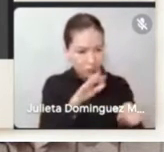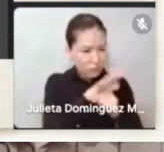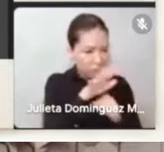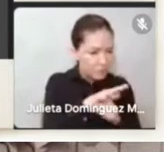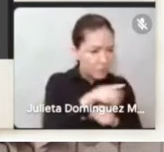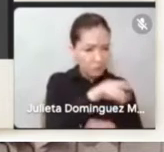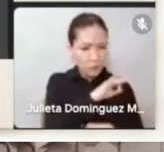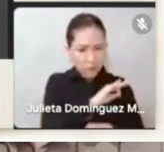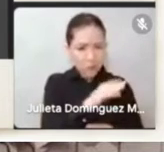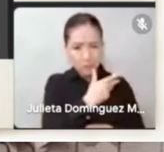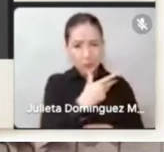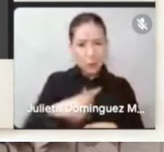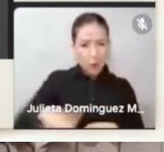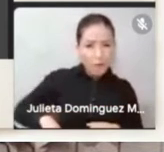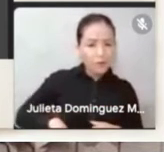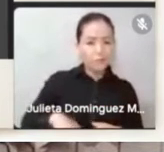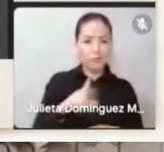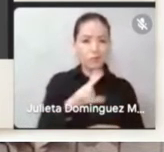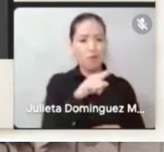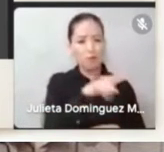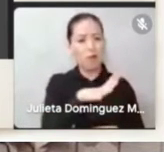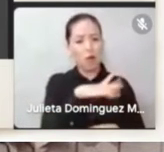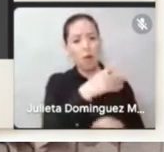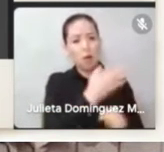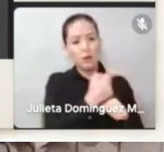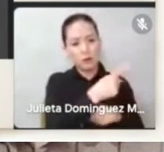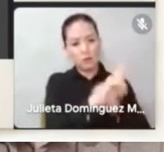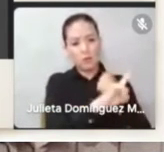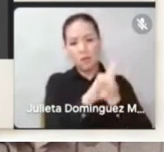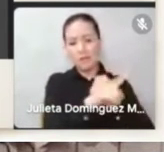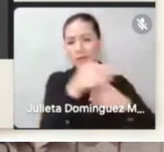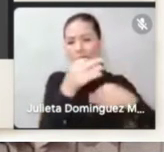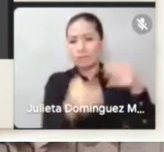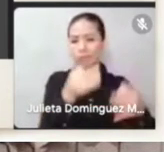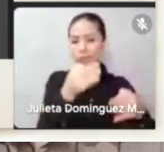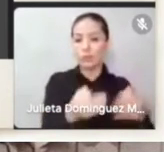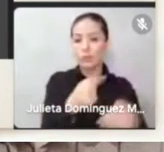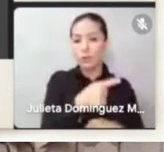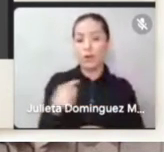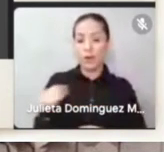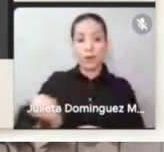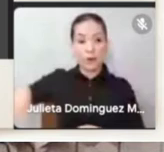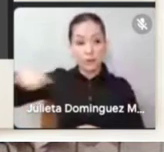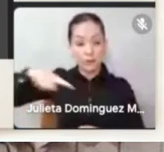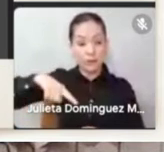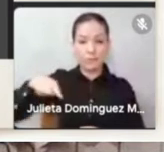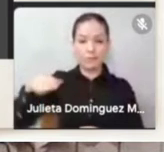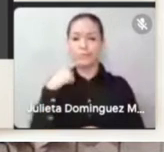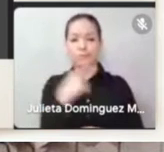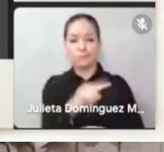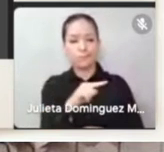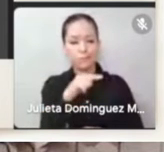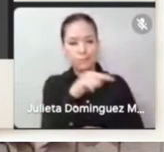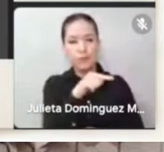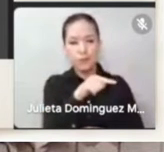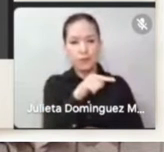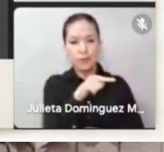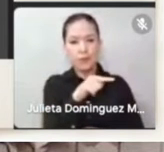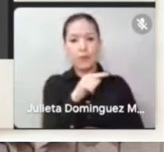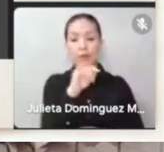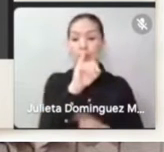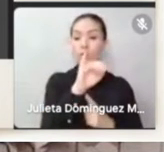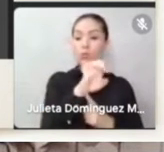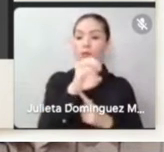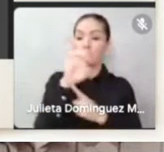un proceso penal. También el actor se queja de la declaratoria de validez de la elección realizada por el Instituto